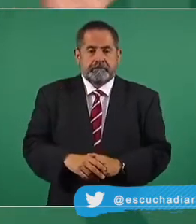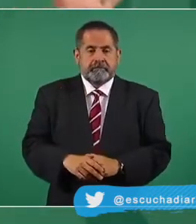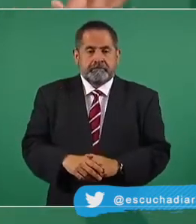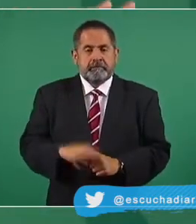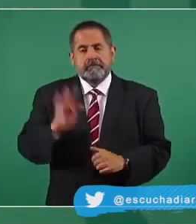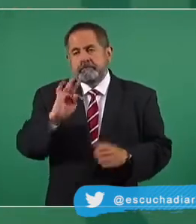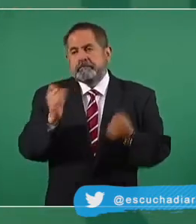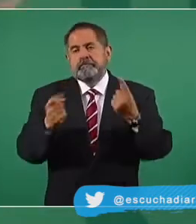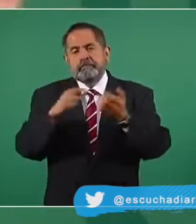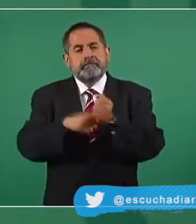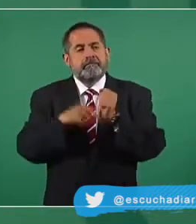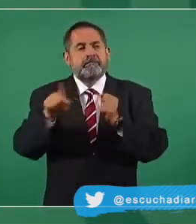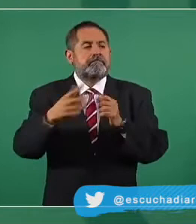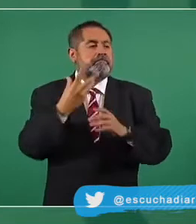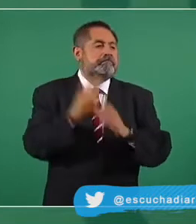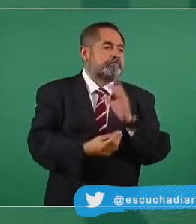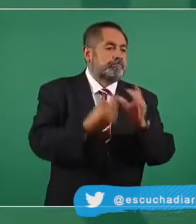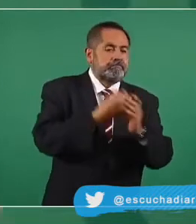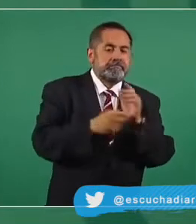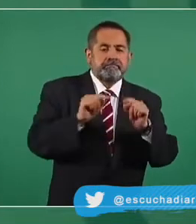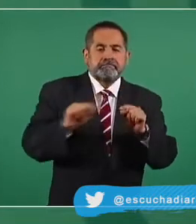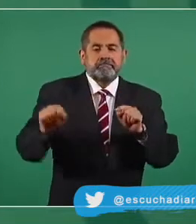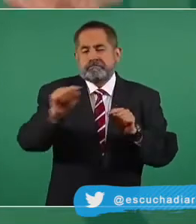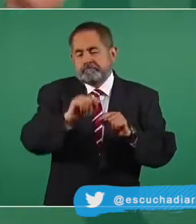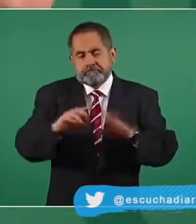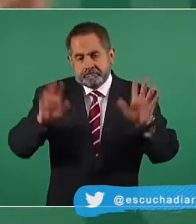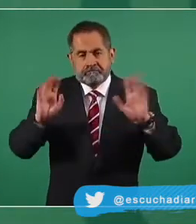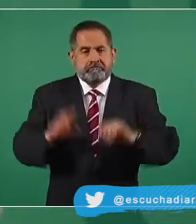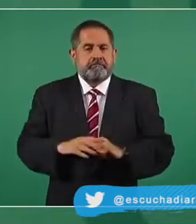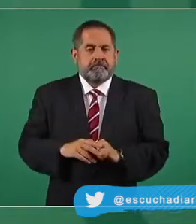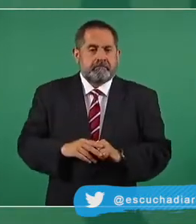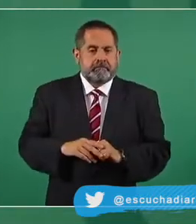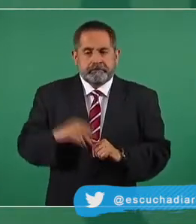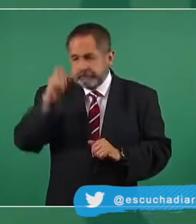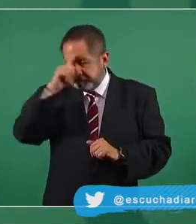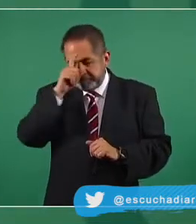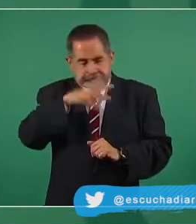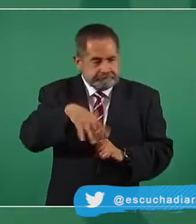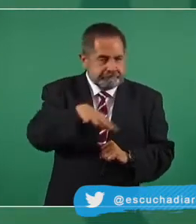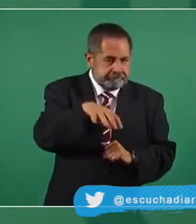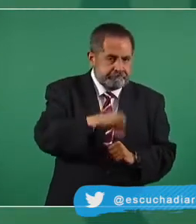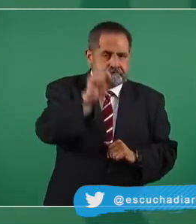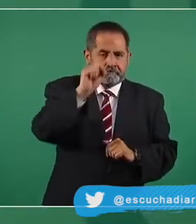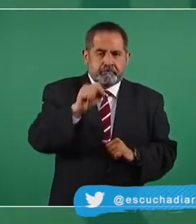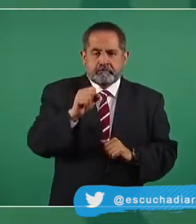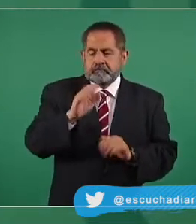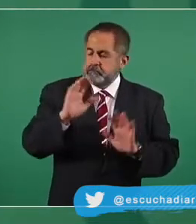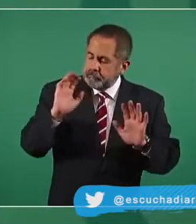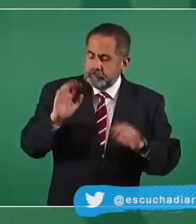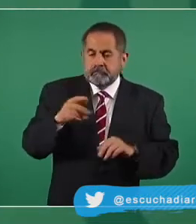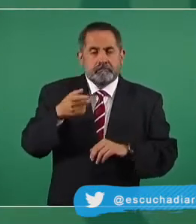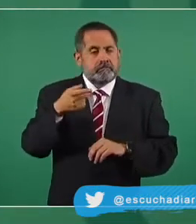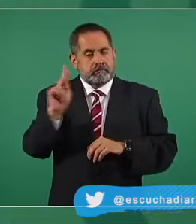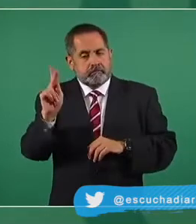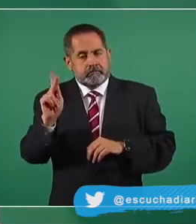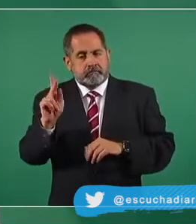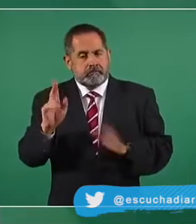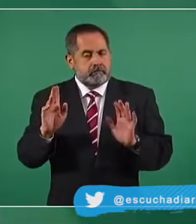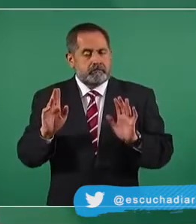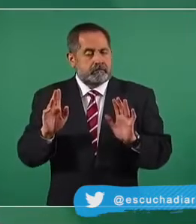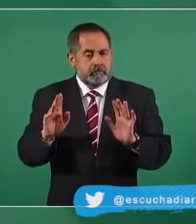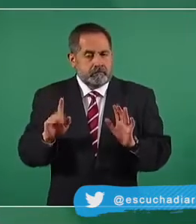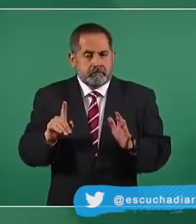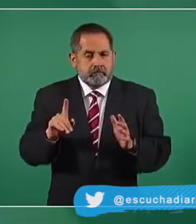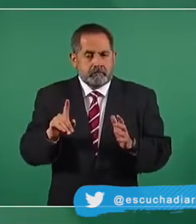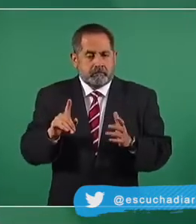Puede ser que se fuguen, que nos cueste trabajo encontrarlo, pero no